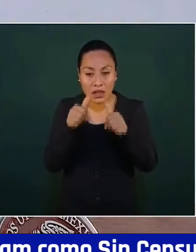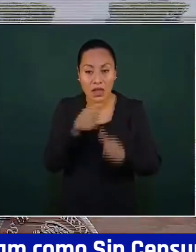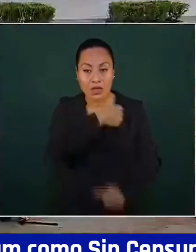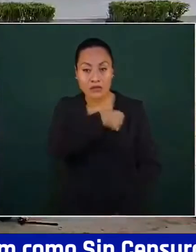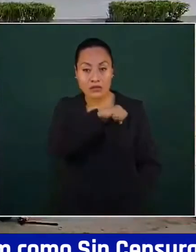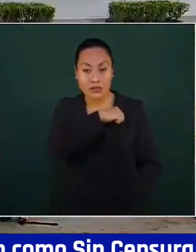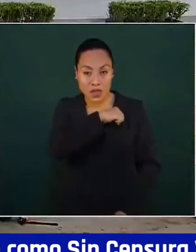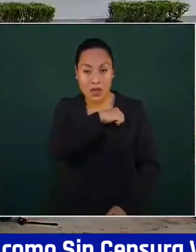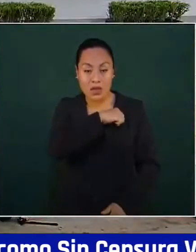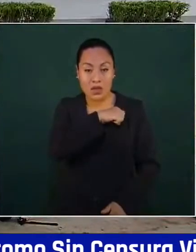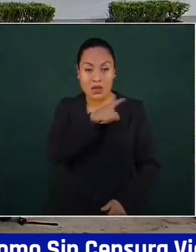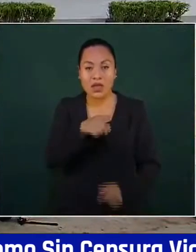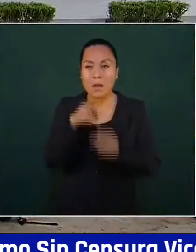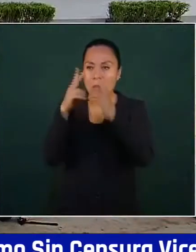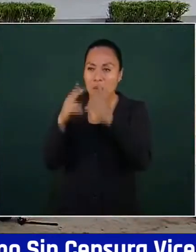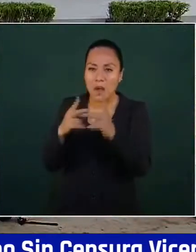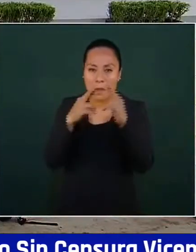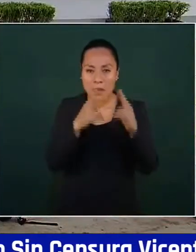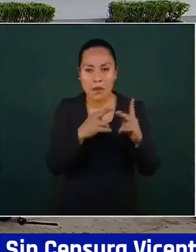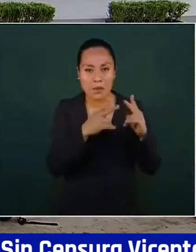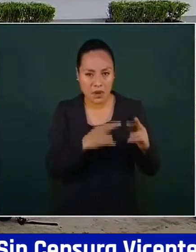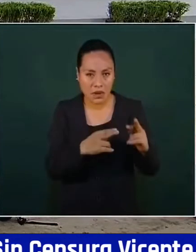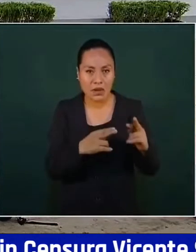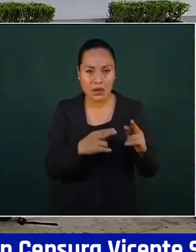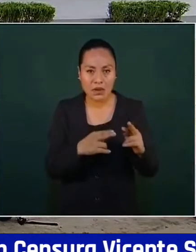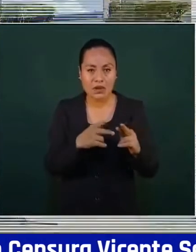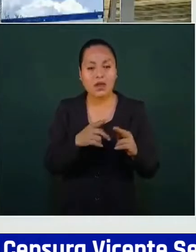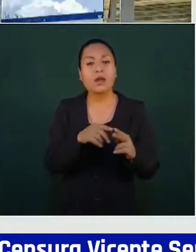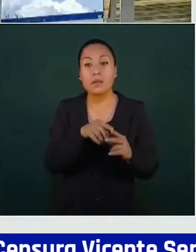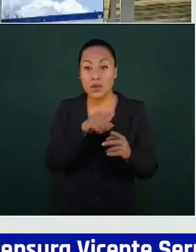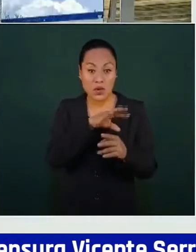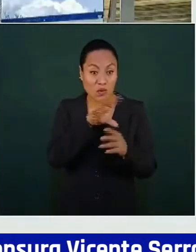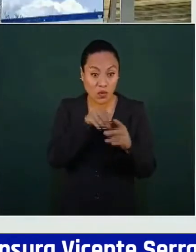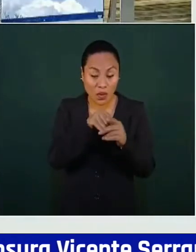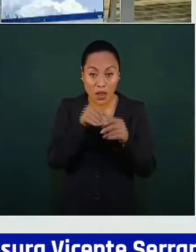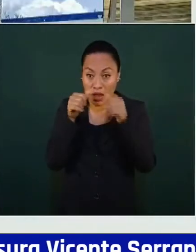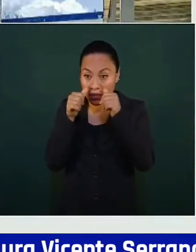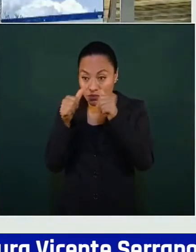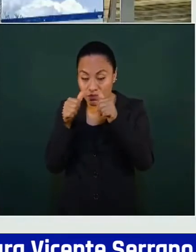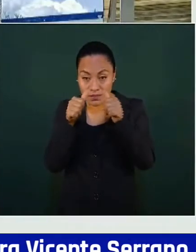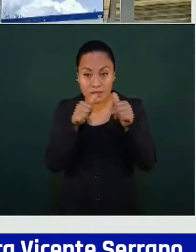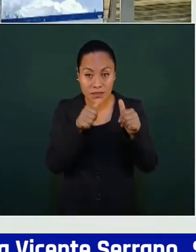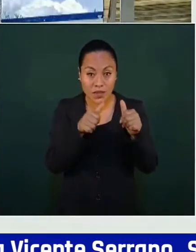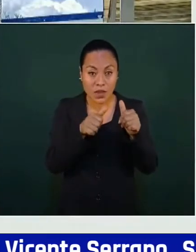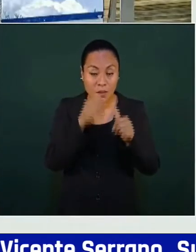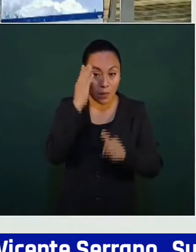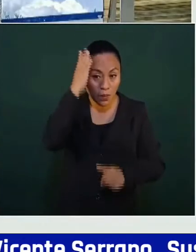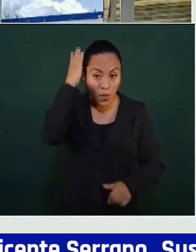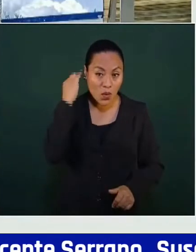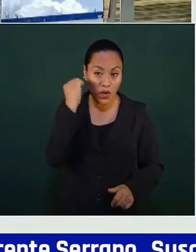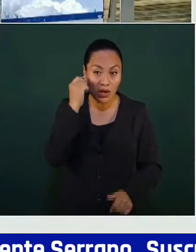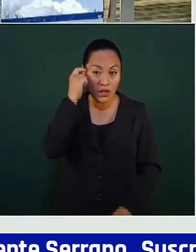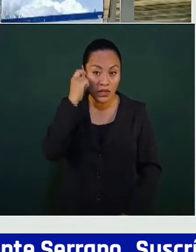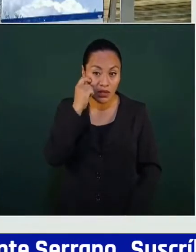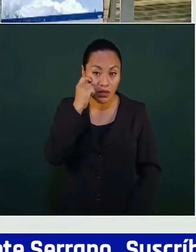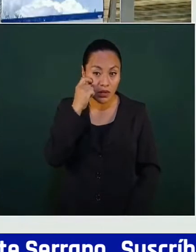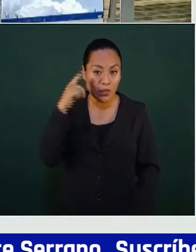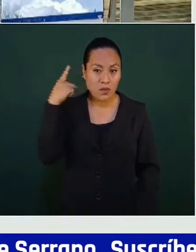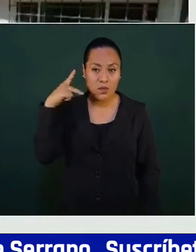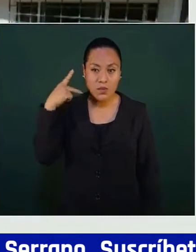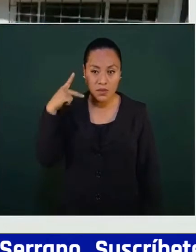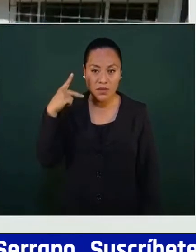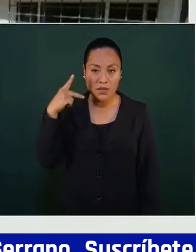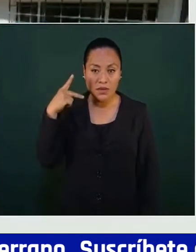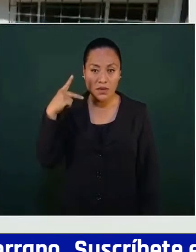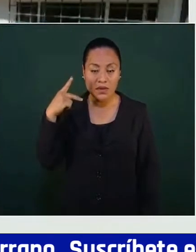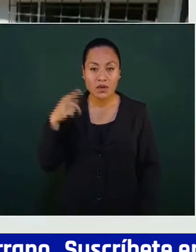ya prácticamente estos están concluidos, en Morelos, Guerrero, Puebla,